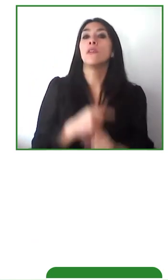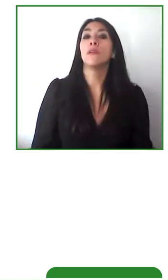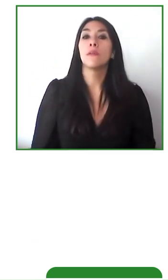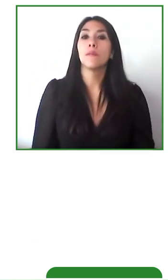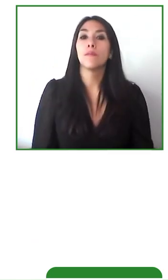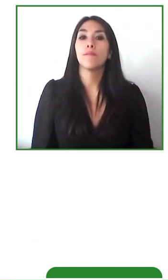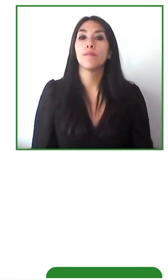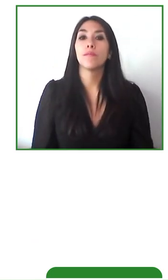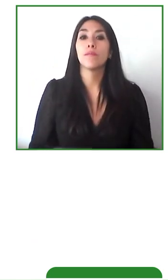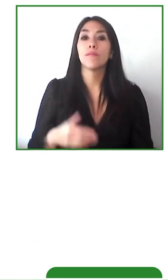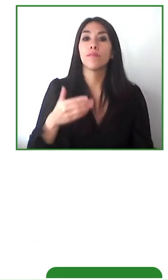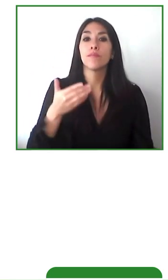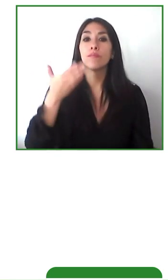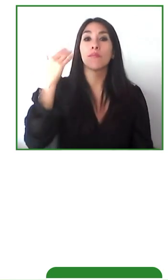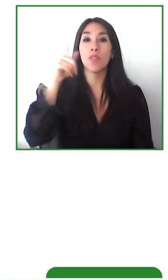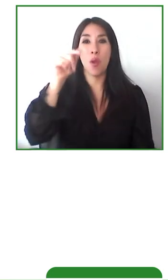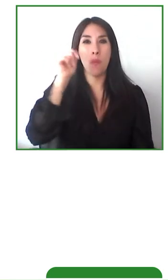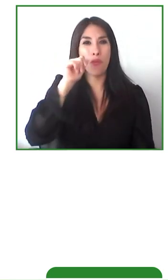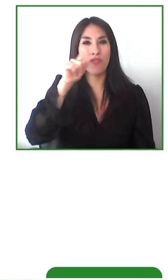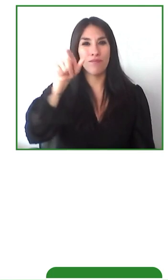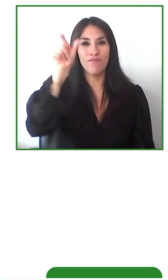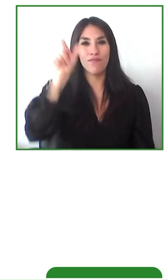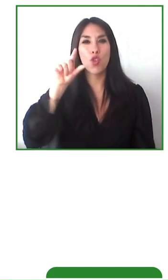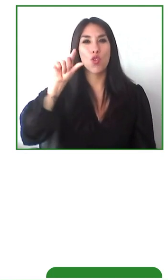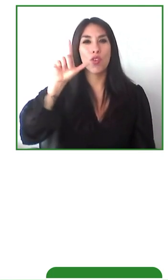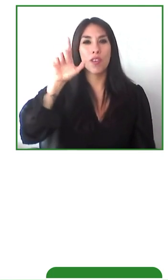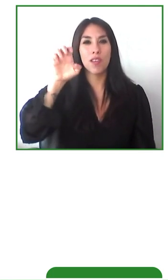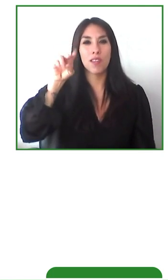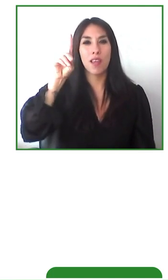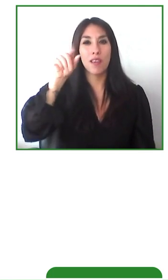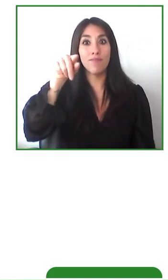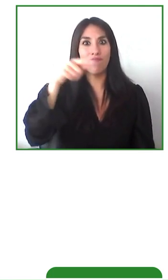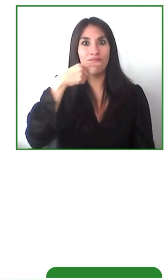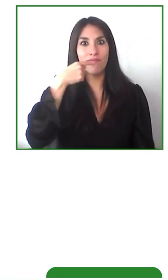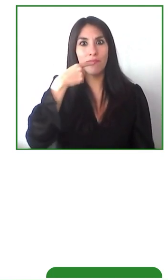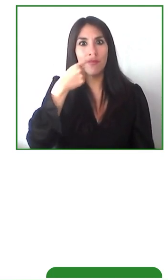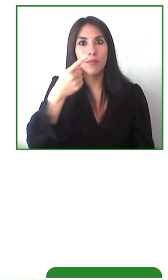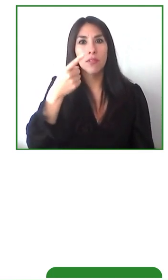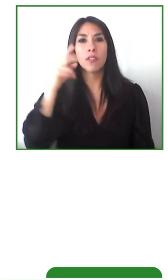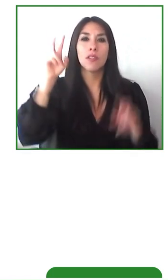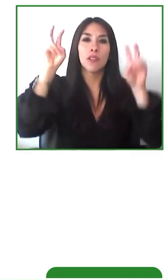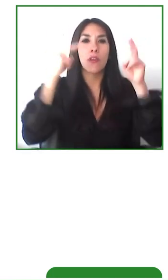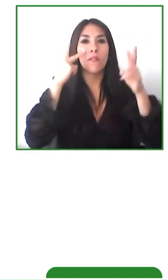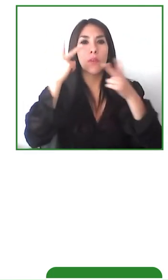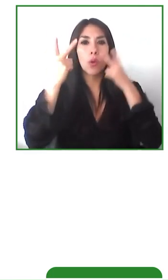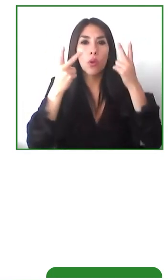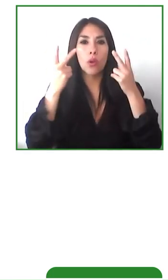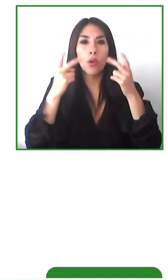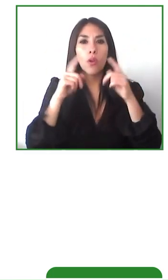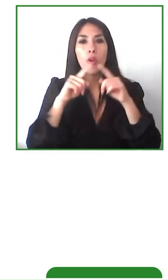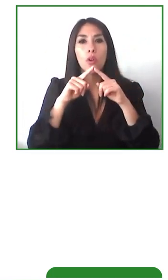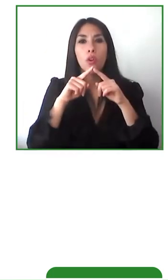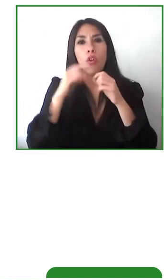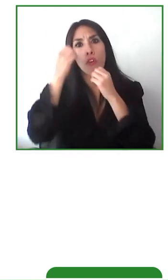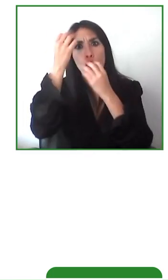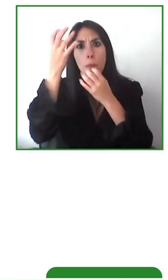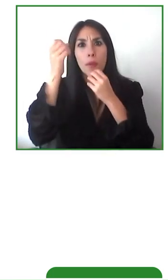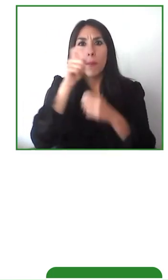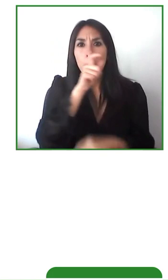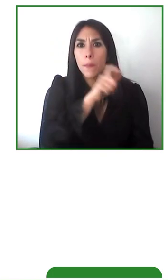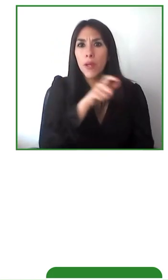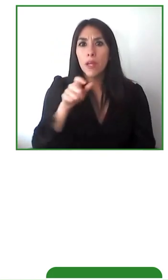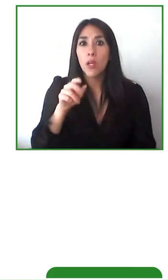ver cuál es la reacción de los usuarios, de las personas a las que estás mejorando la